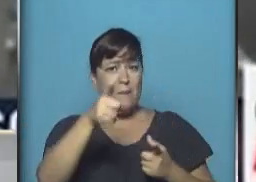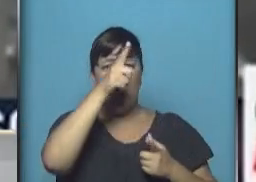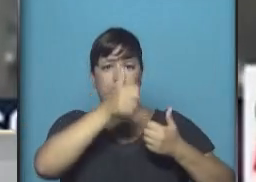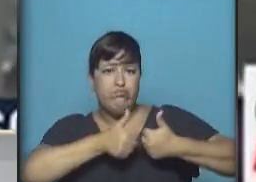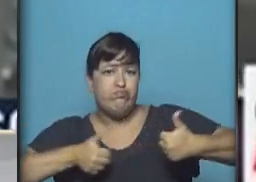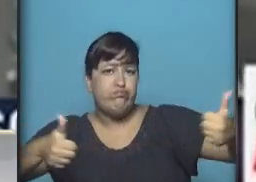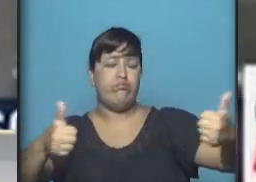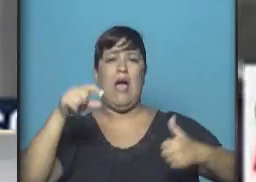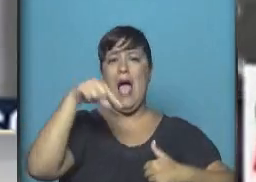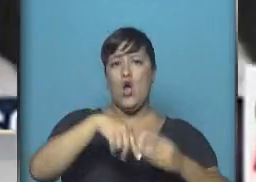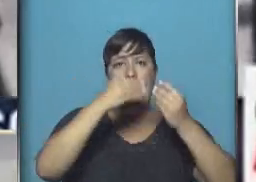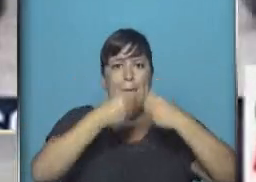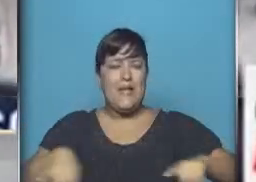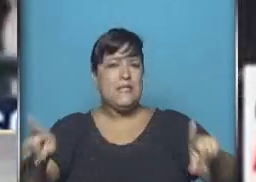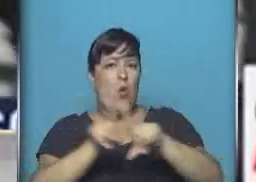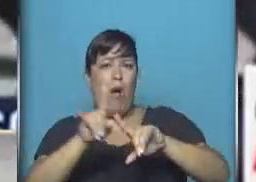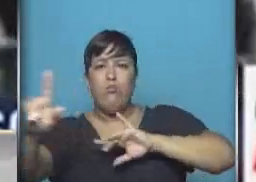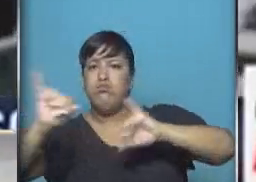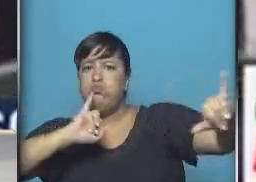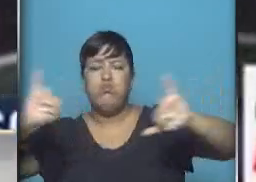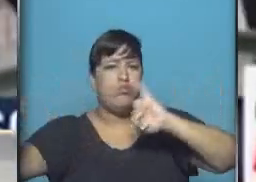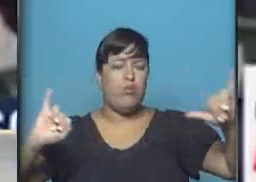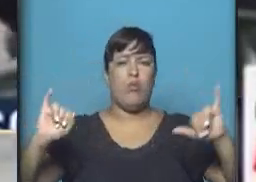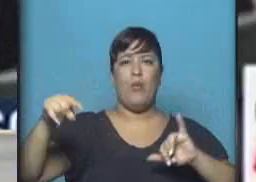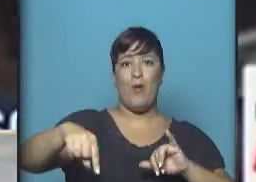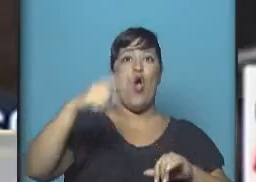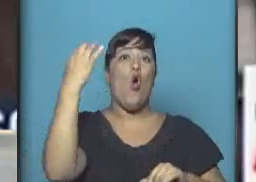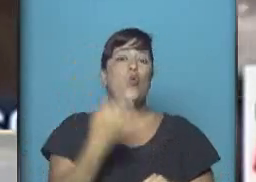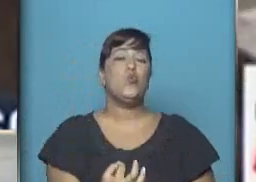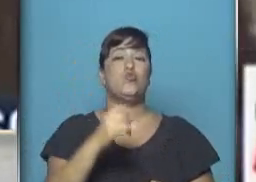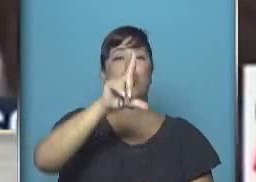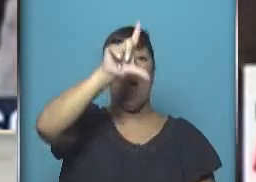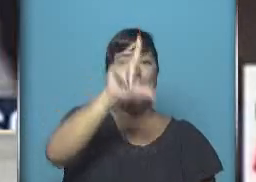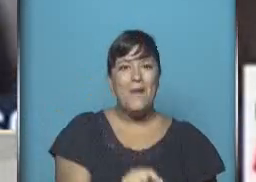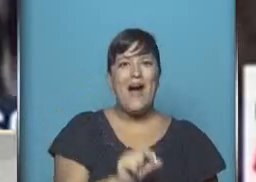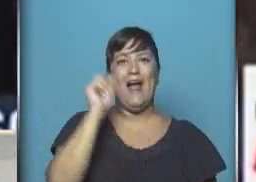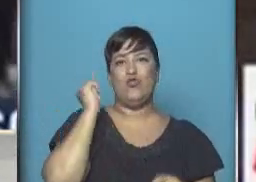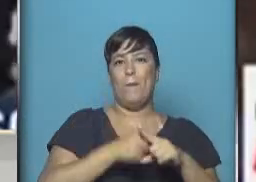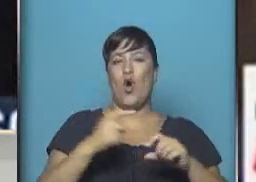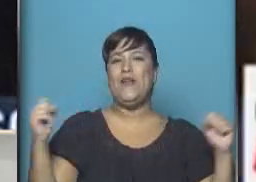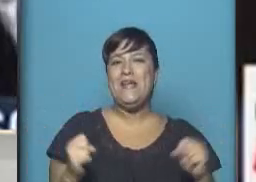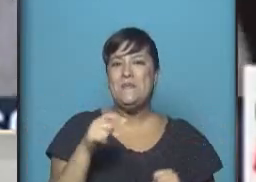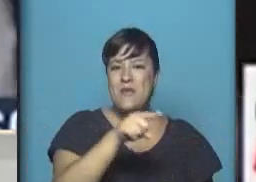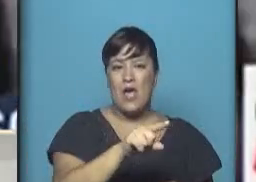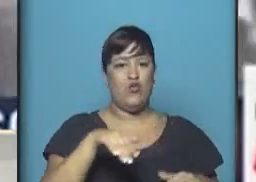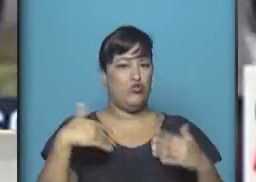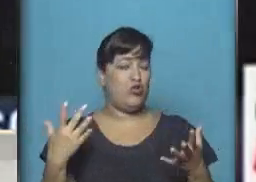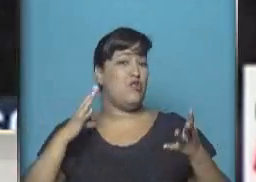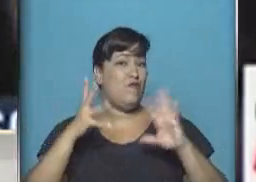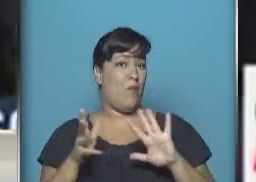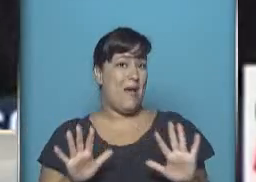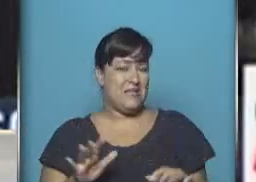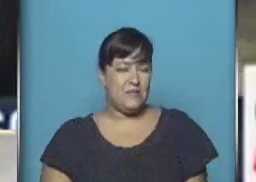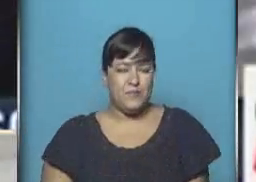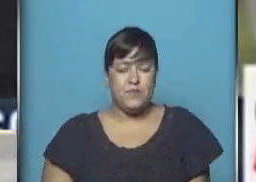empiezan las rebajas de invierno. Eso es de momento las medidas que se han tomado. Lourdes,